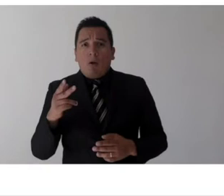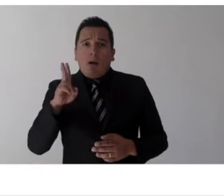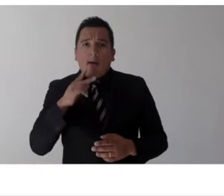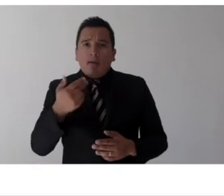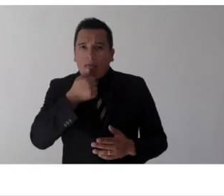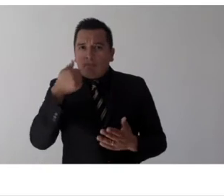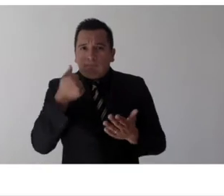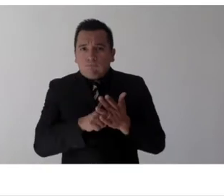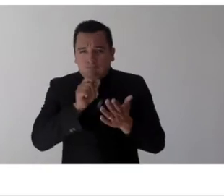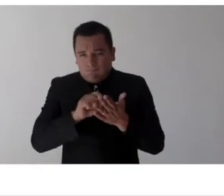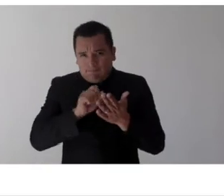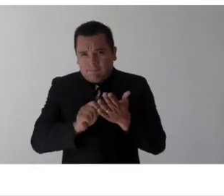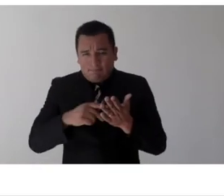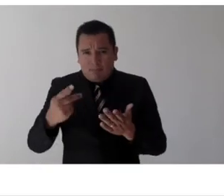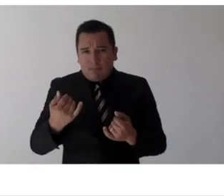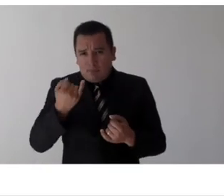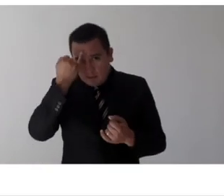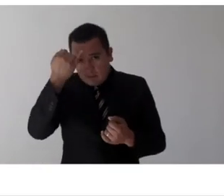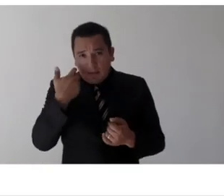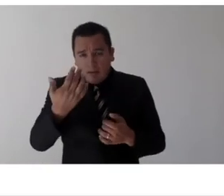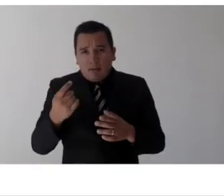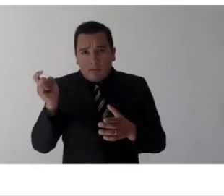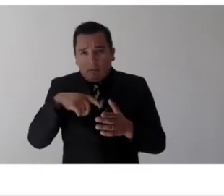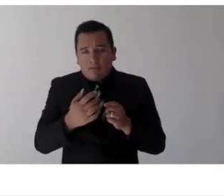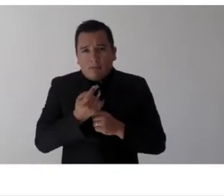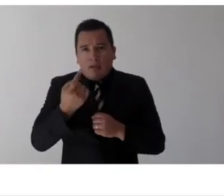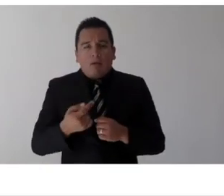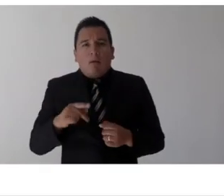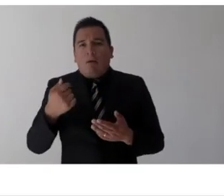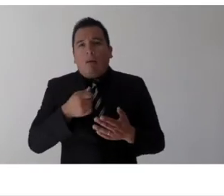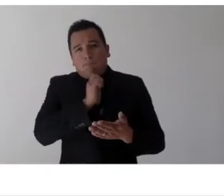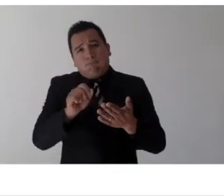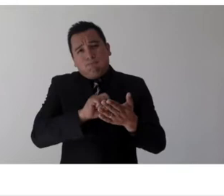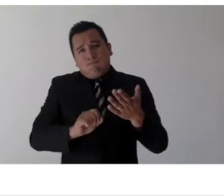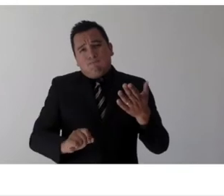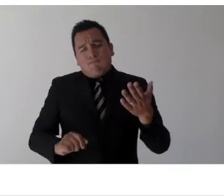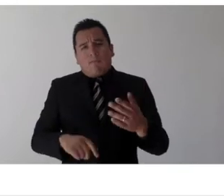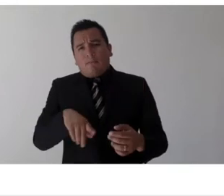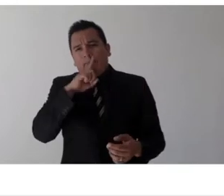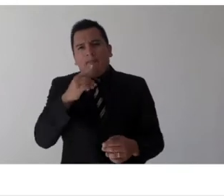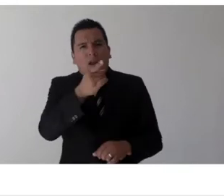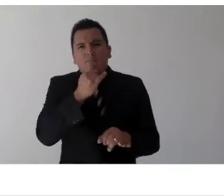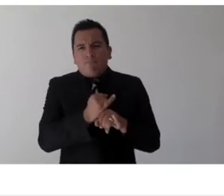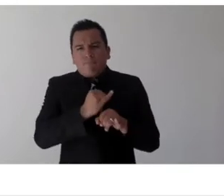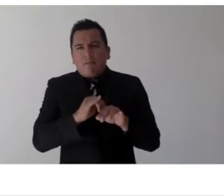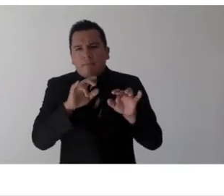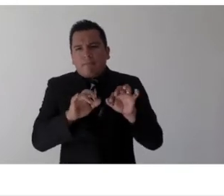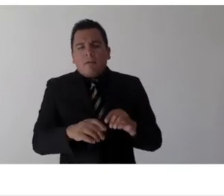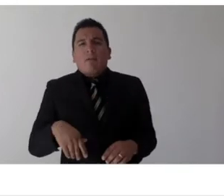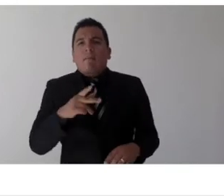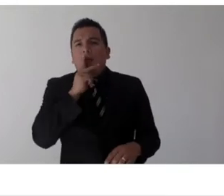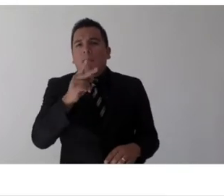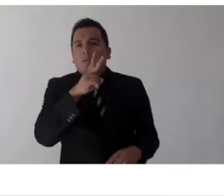carta, es un formulario que pueden llenar en línea, que son 250 palabras, si no mal recuerdo. 350, les pedimos